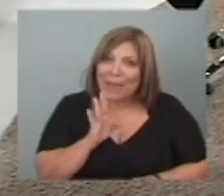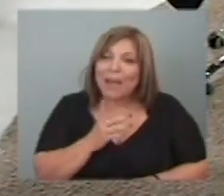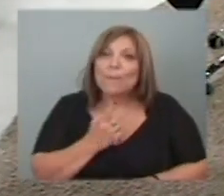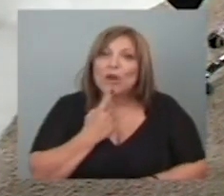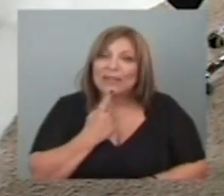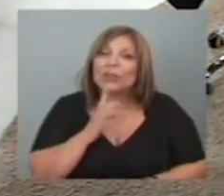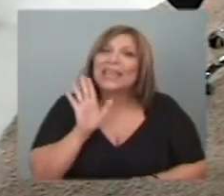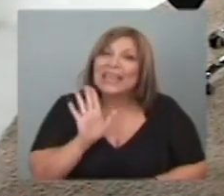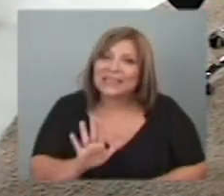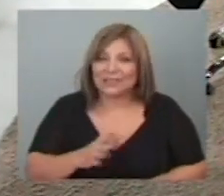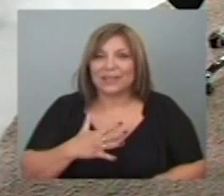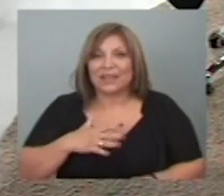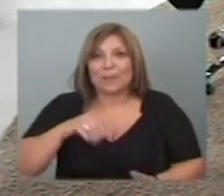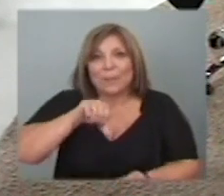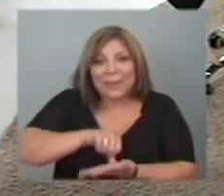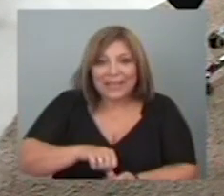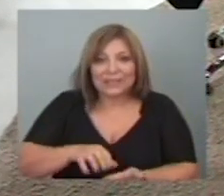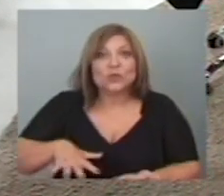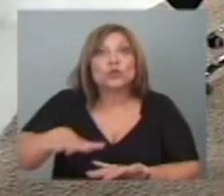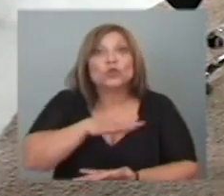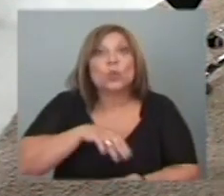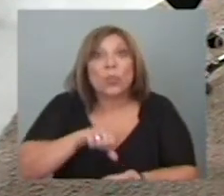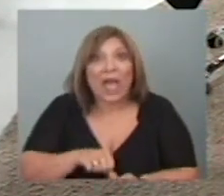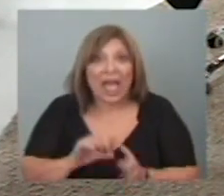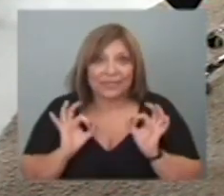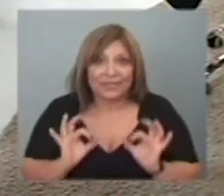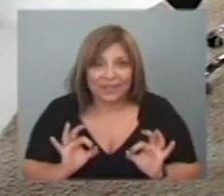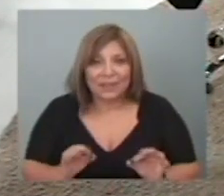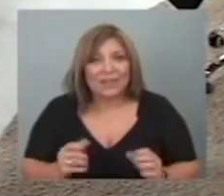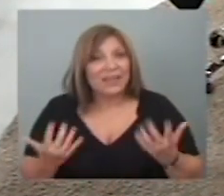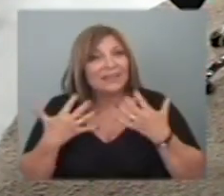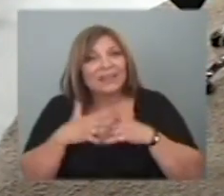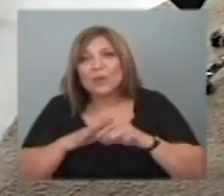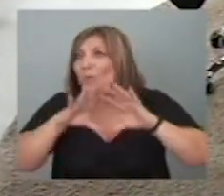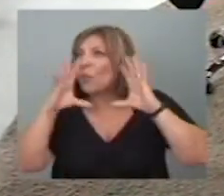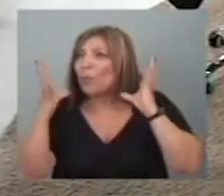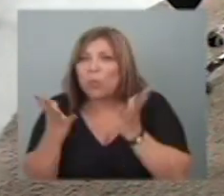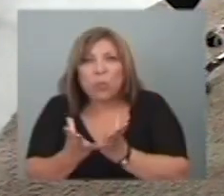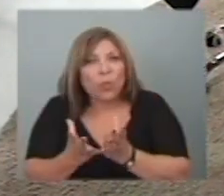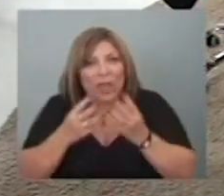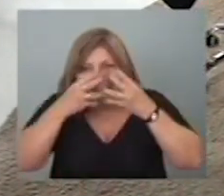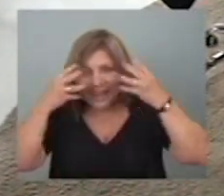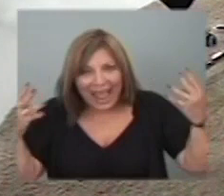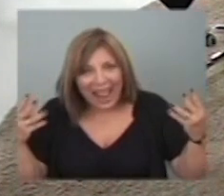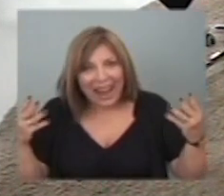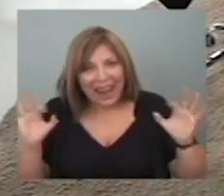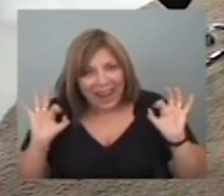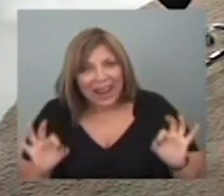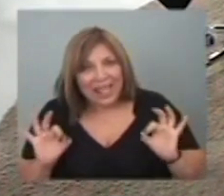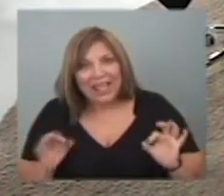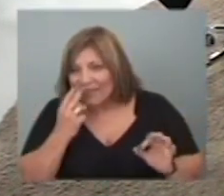ciudadano. Es decir, tenemos que verlo como está integrado el mundo hoy, un mundo global, regionalizado. Sinceramente siento